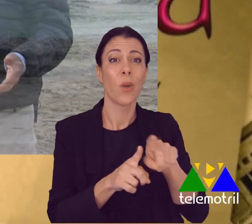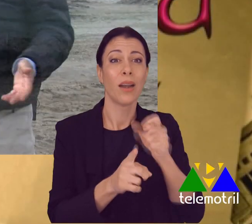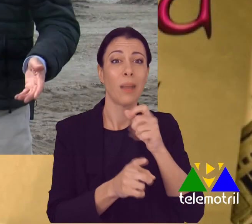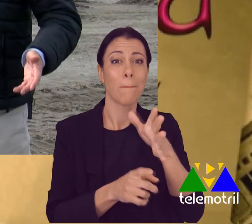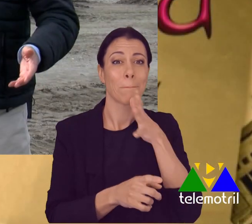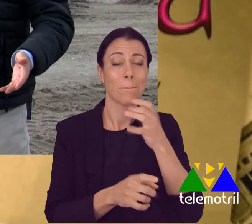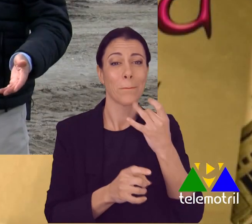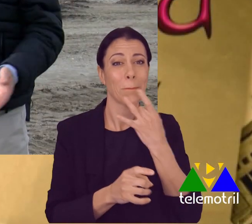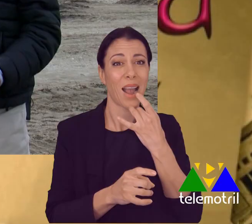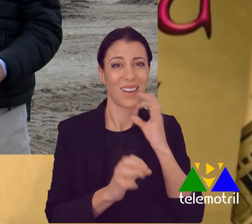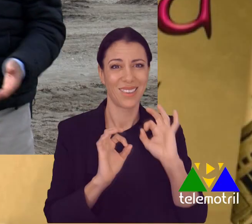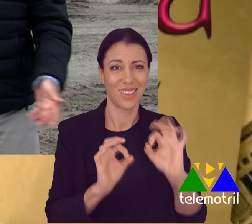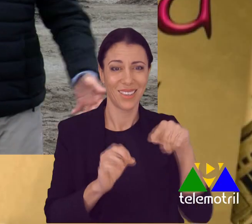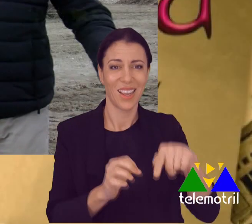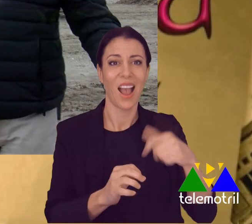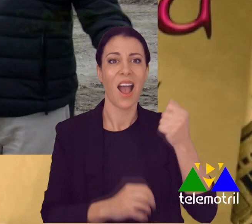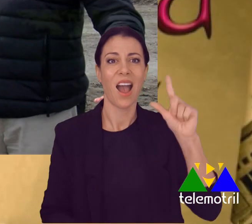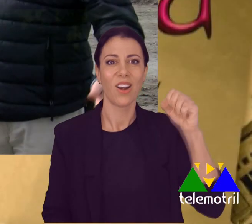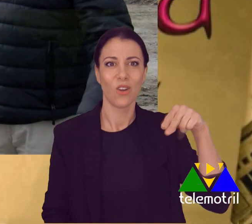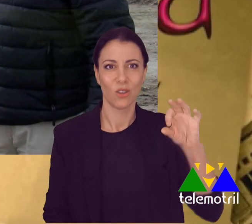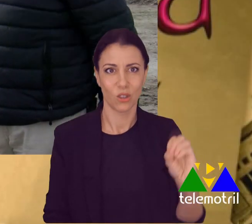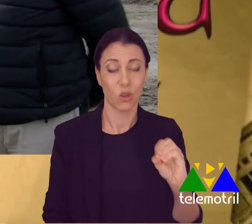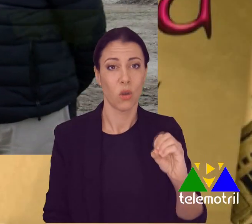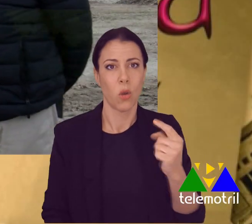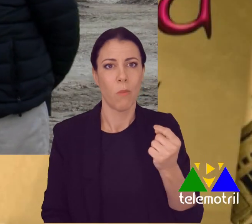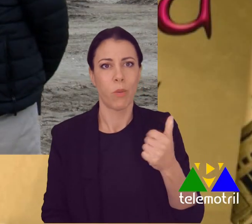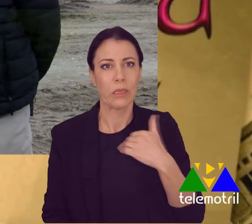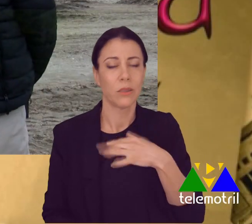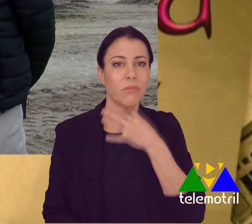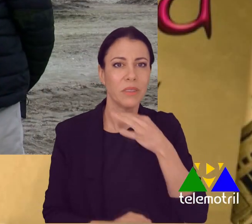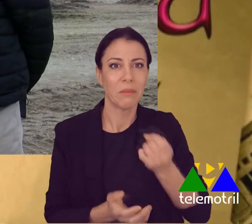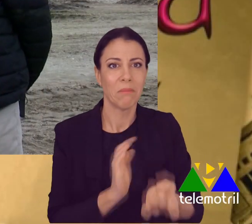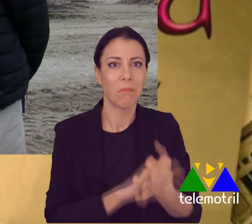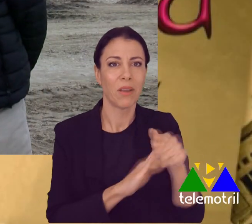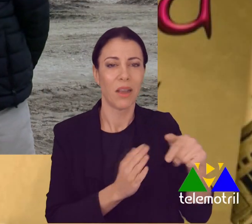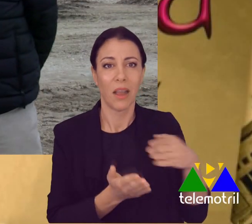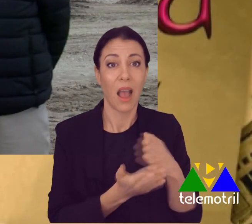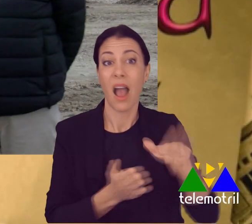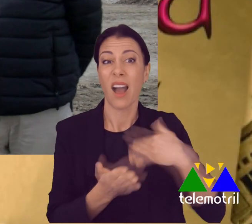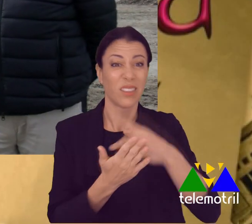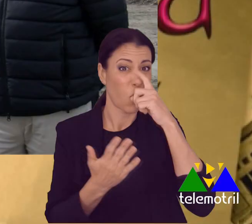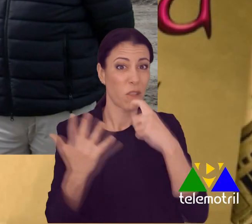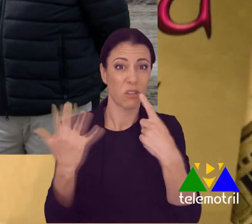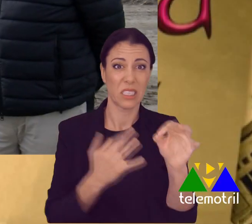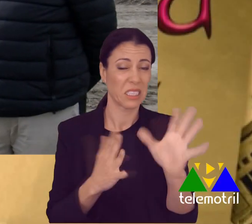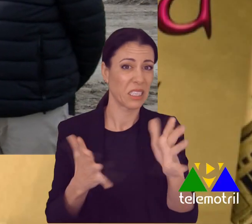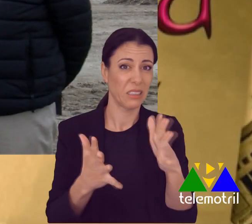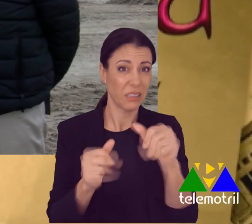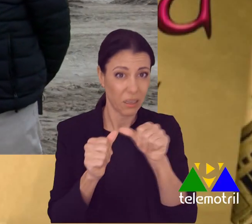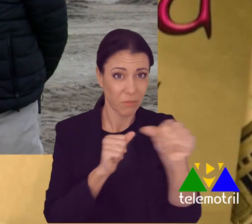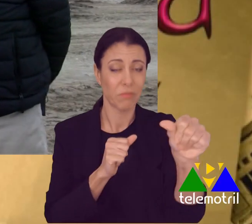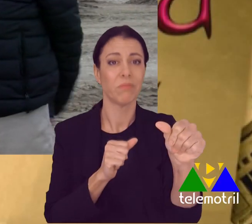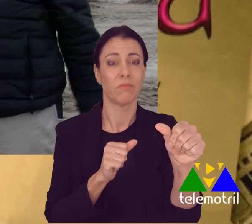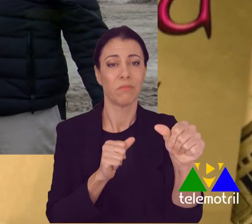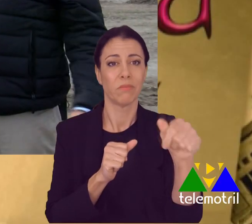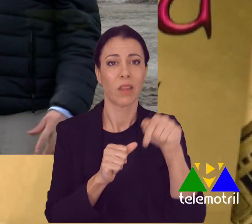poco más, era la playa del Cable, ni siquiera la playa de Poniente. Estaba hasta los años 60, bien entrados los años